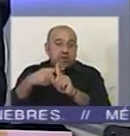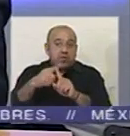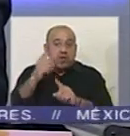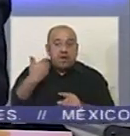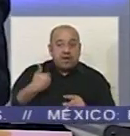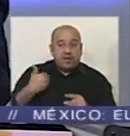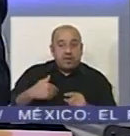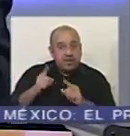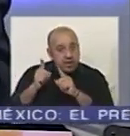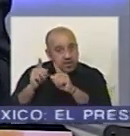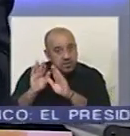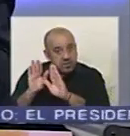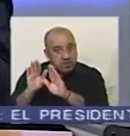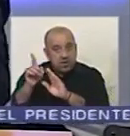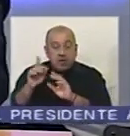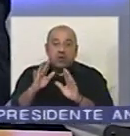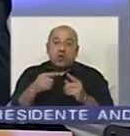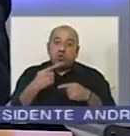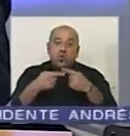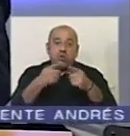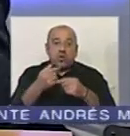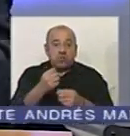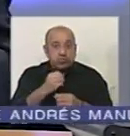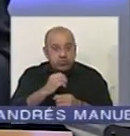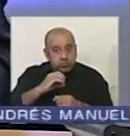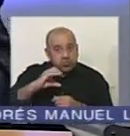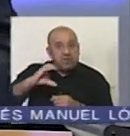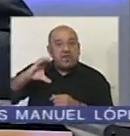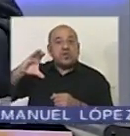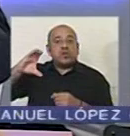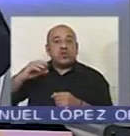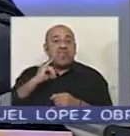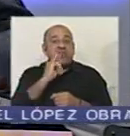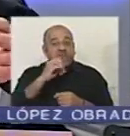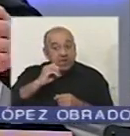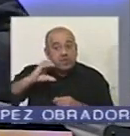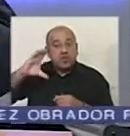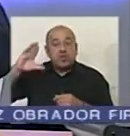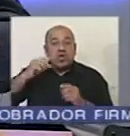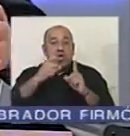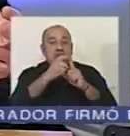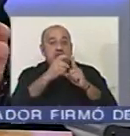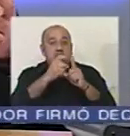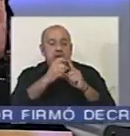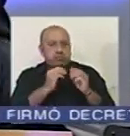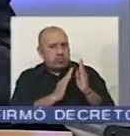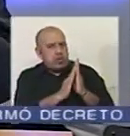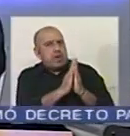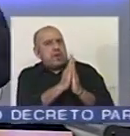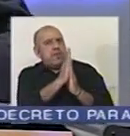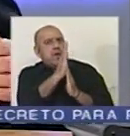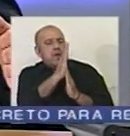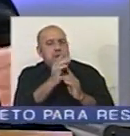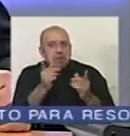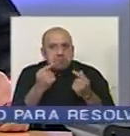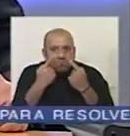se sigue con inflación, el dólar está como está, no se ve una